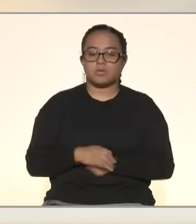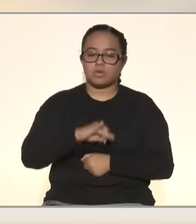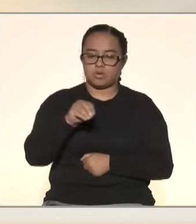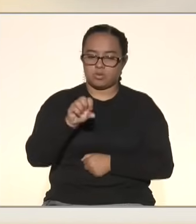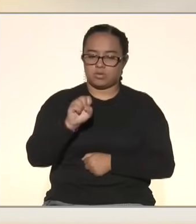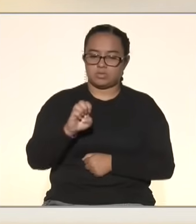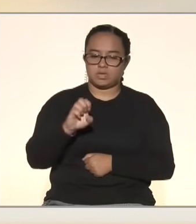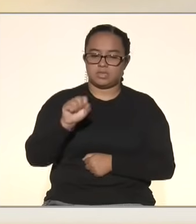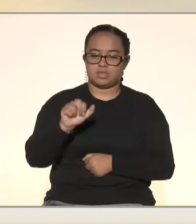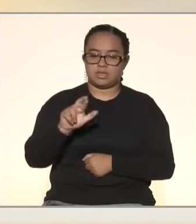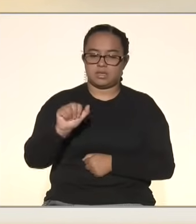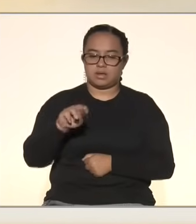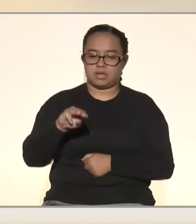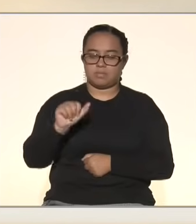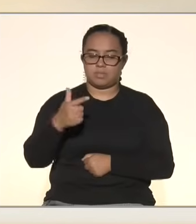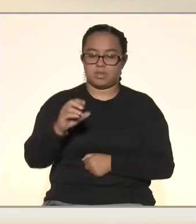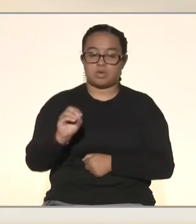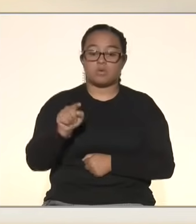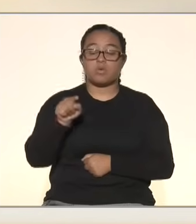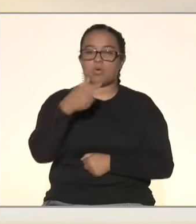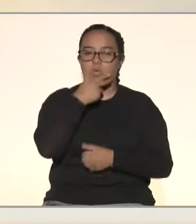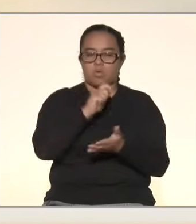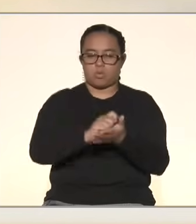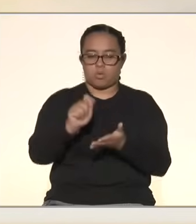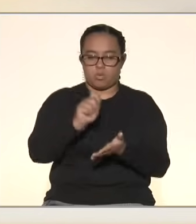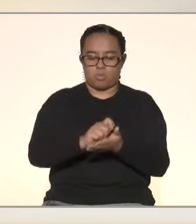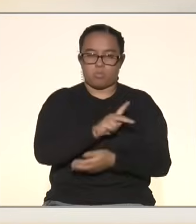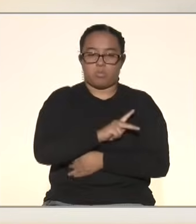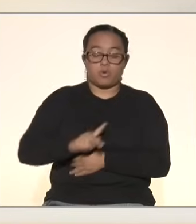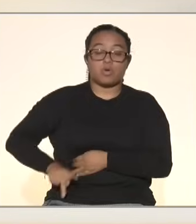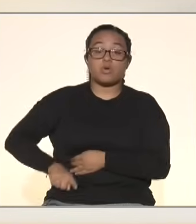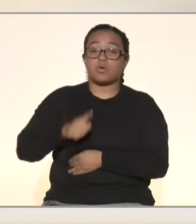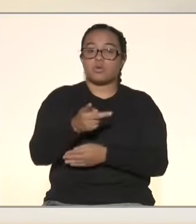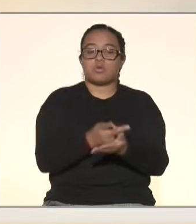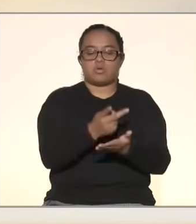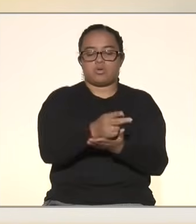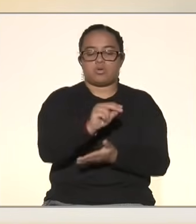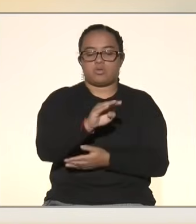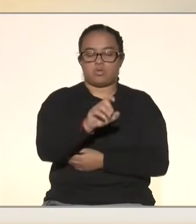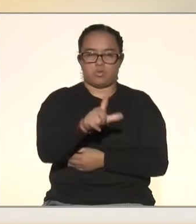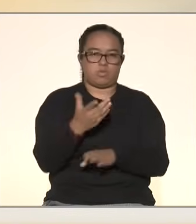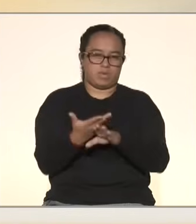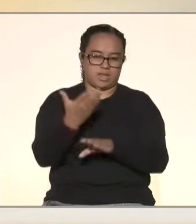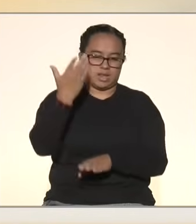José Saramago, escritor portugués, Premio Nobel de Literatura,